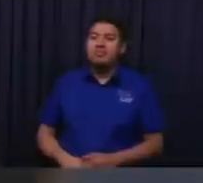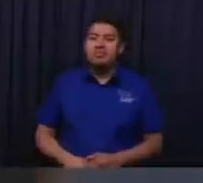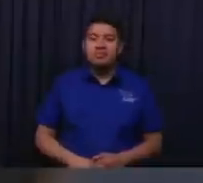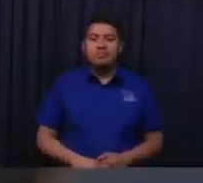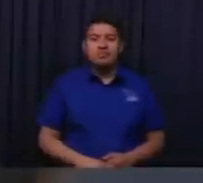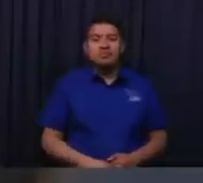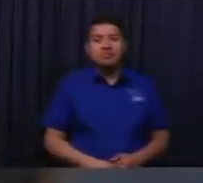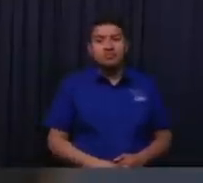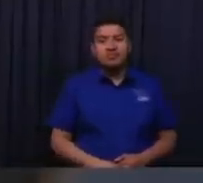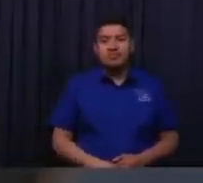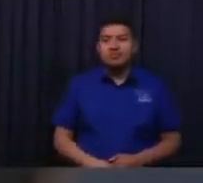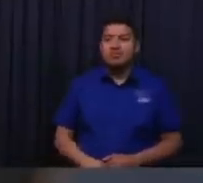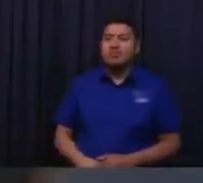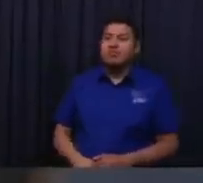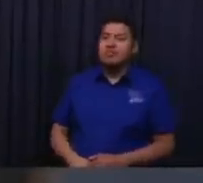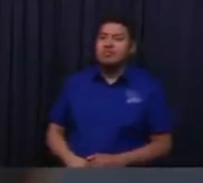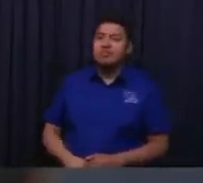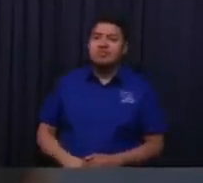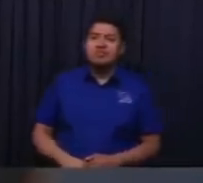idioma inglés.